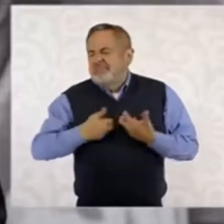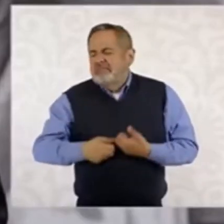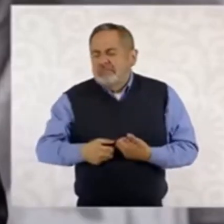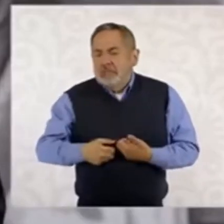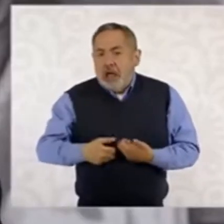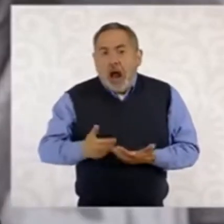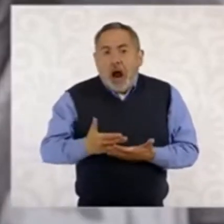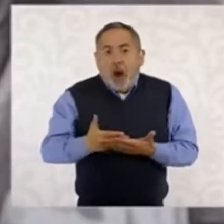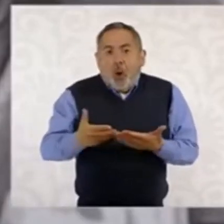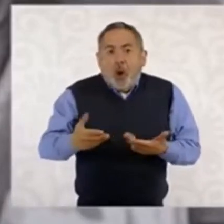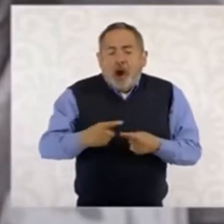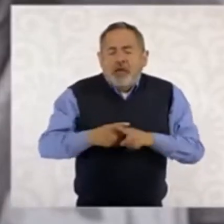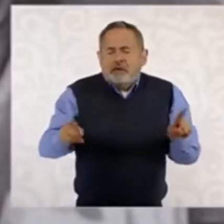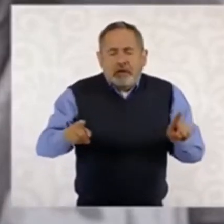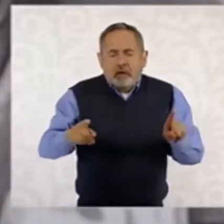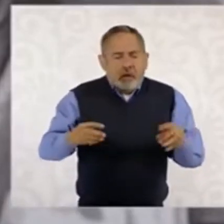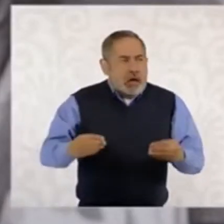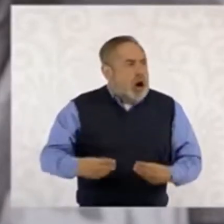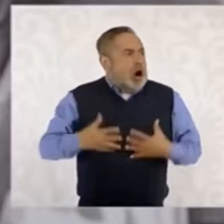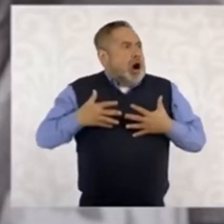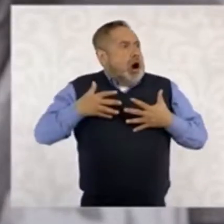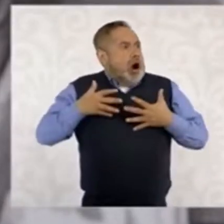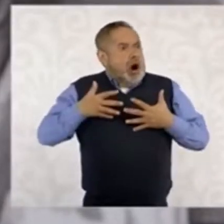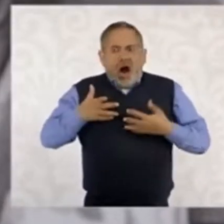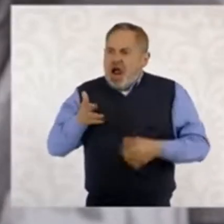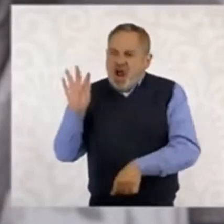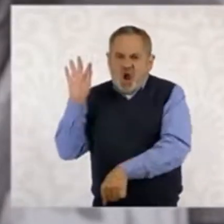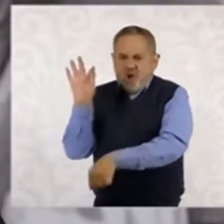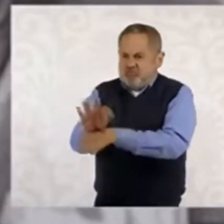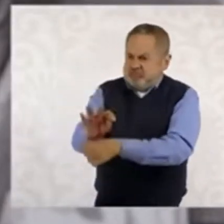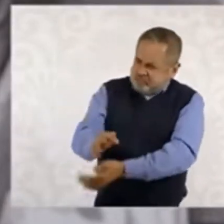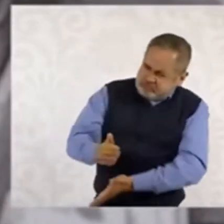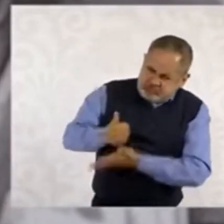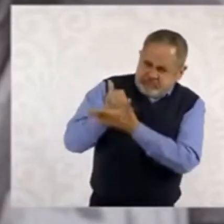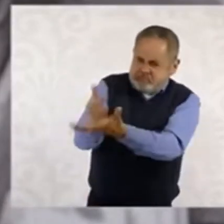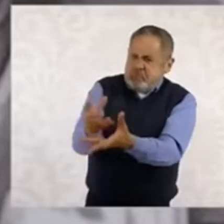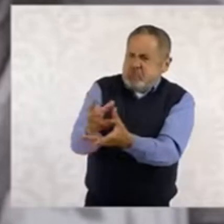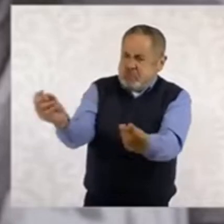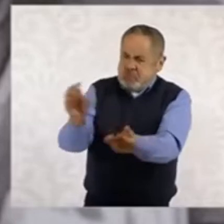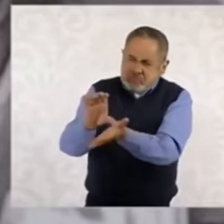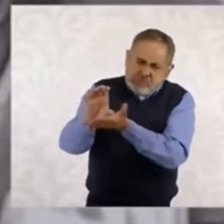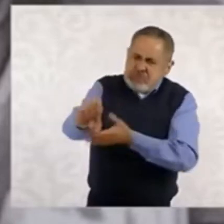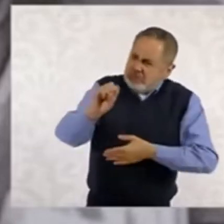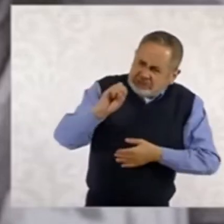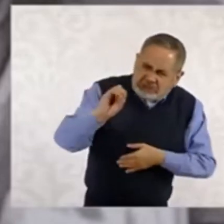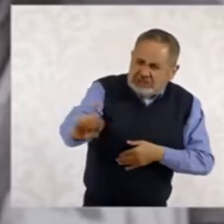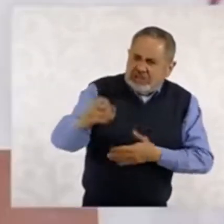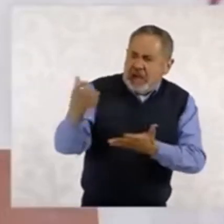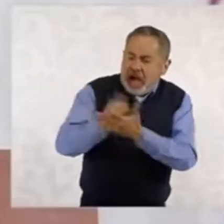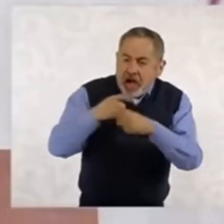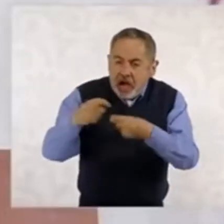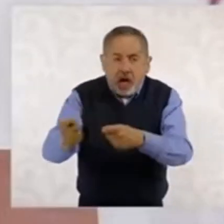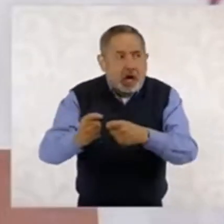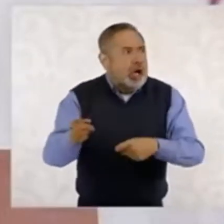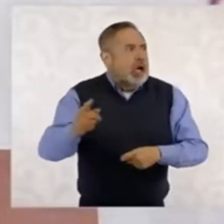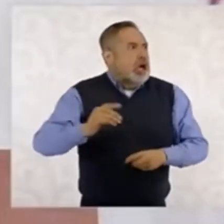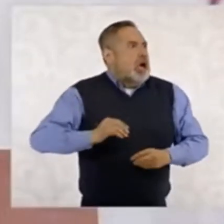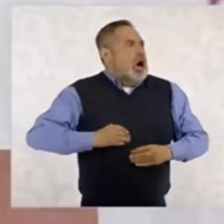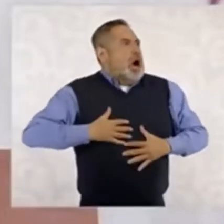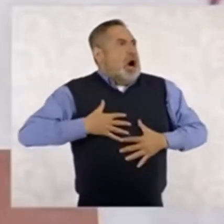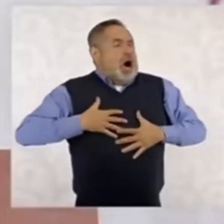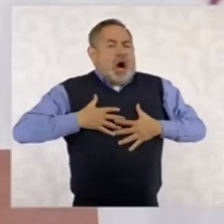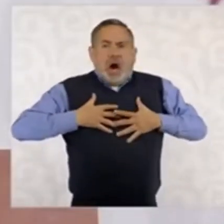vuelve a hablarle a México, no ya desde la confrontación, sino desde la